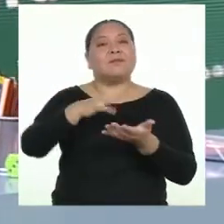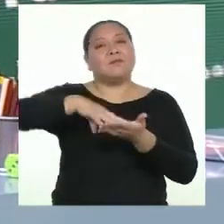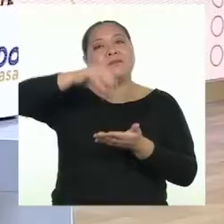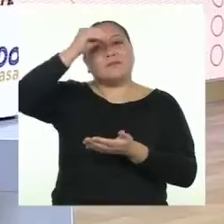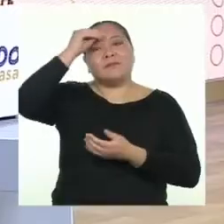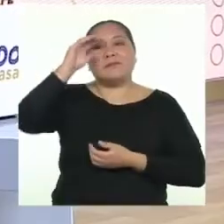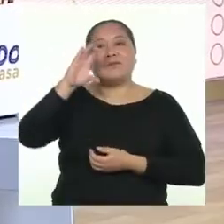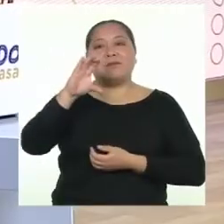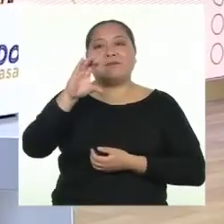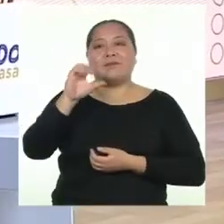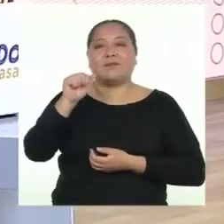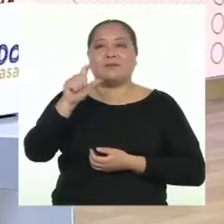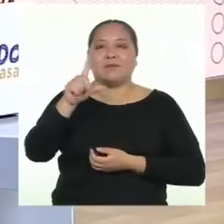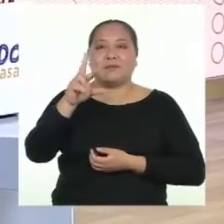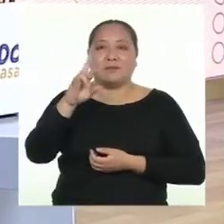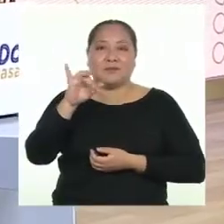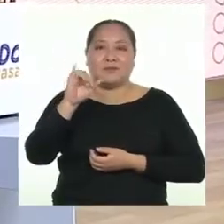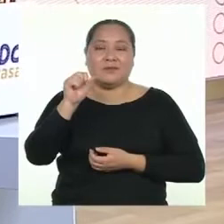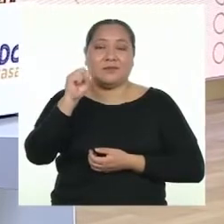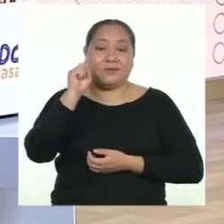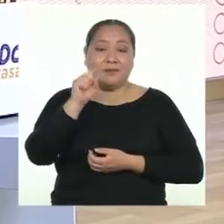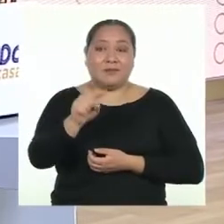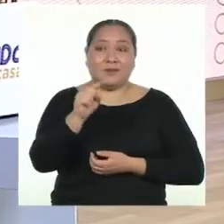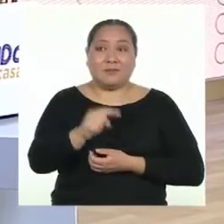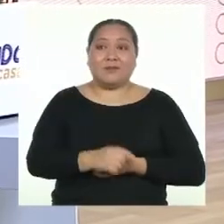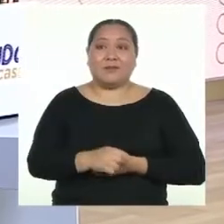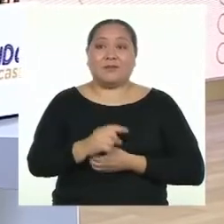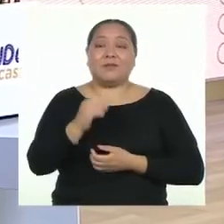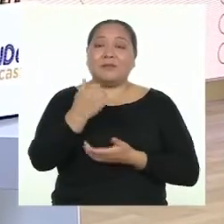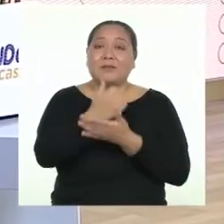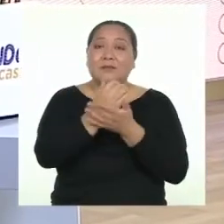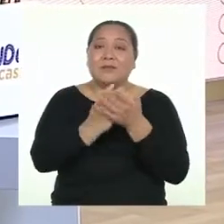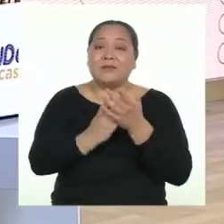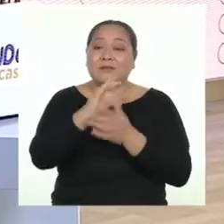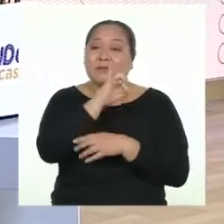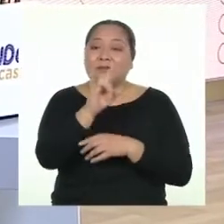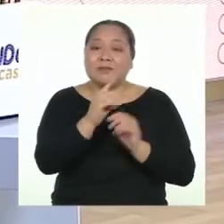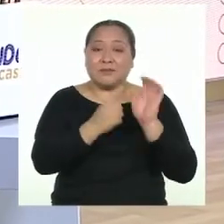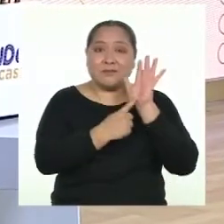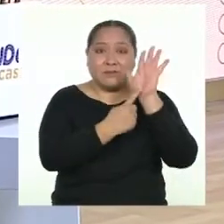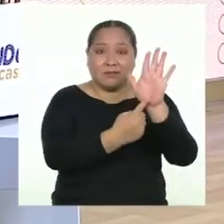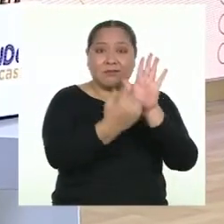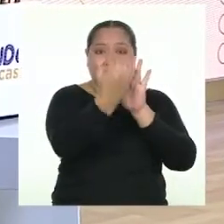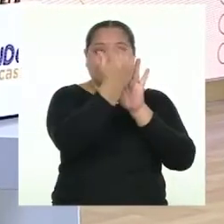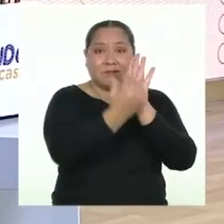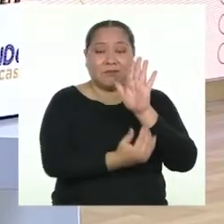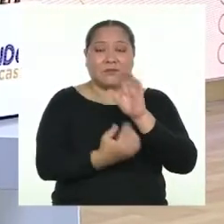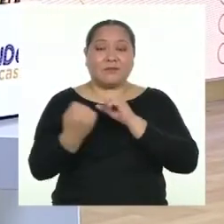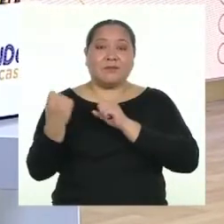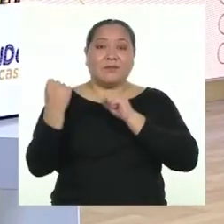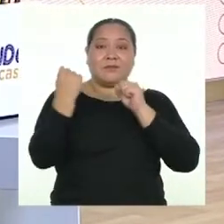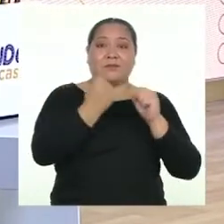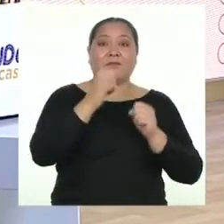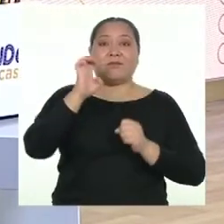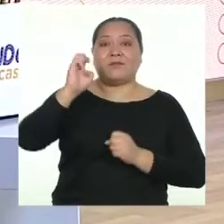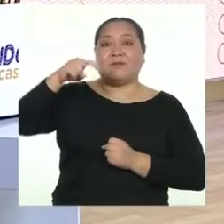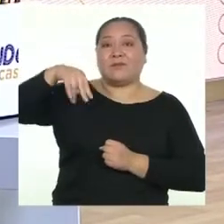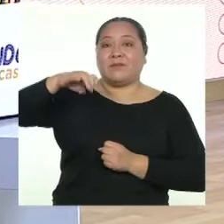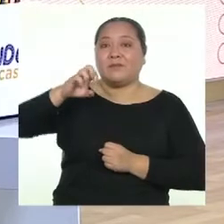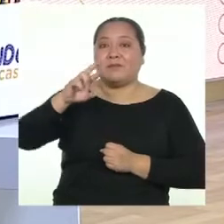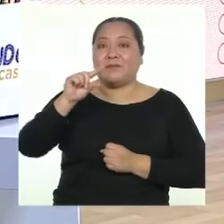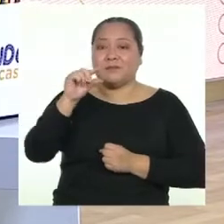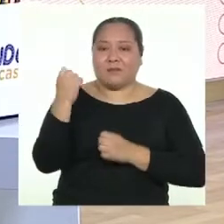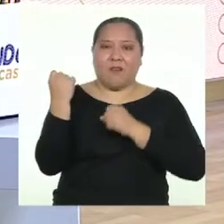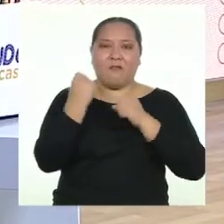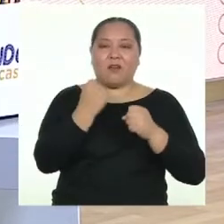calorías. Las calorías son las unidades que se utilizan para expresar el poder energético de los alimentos